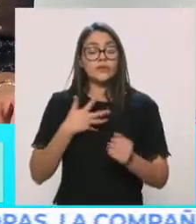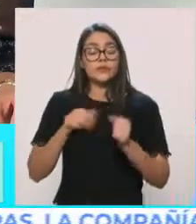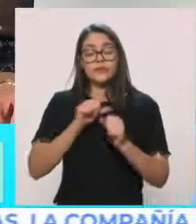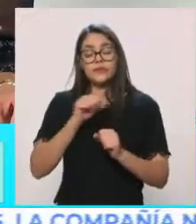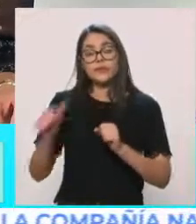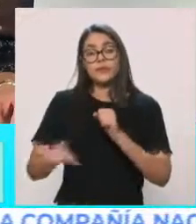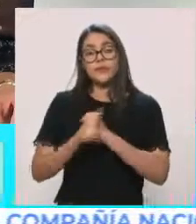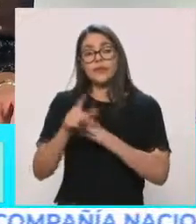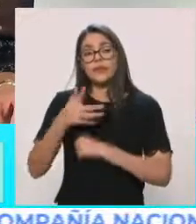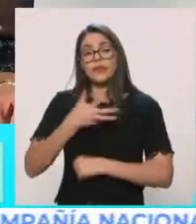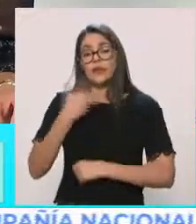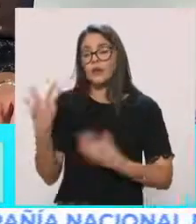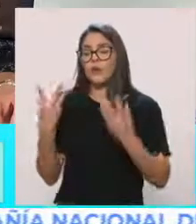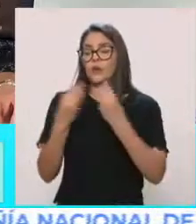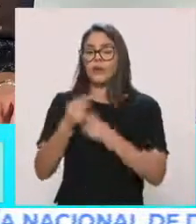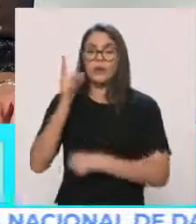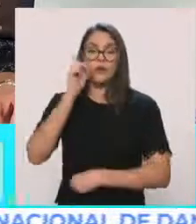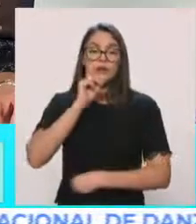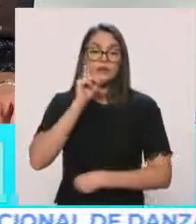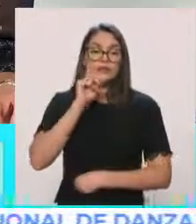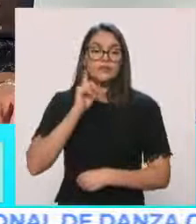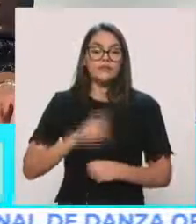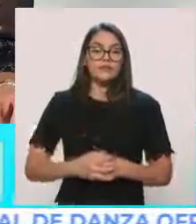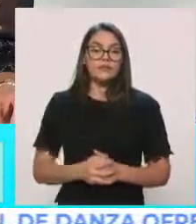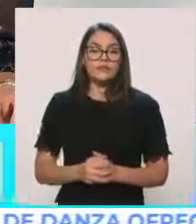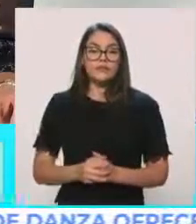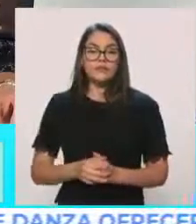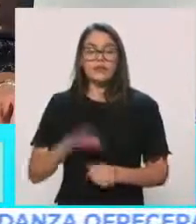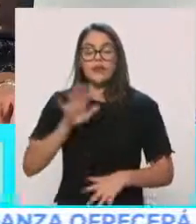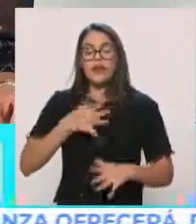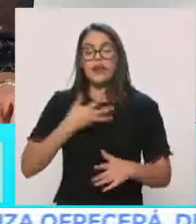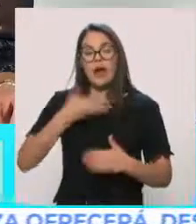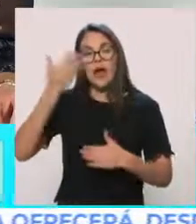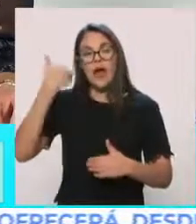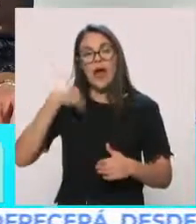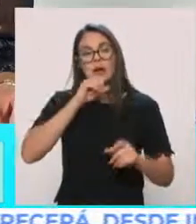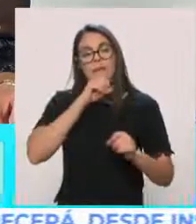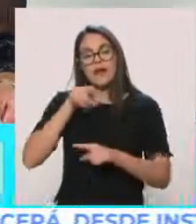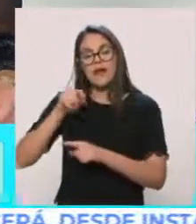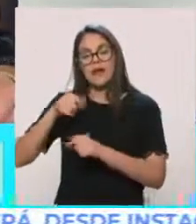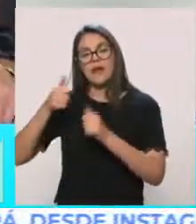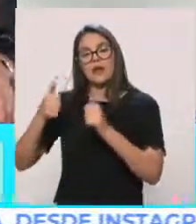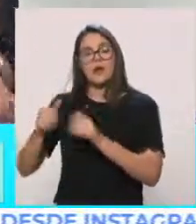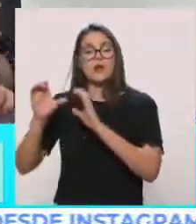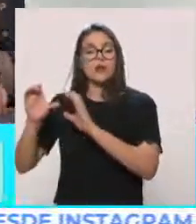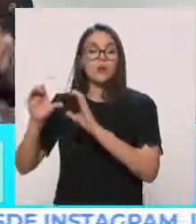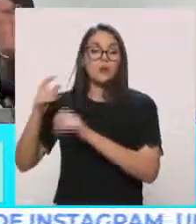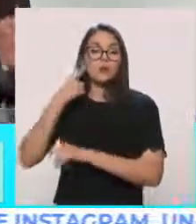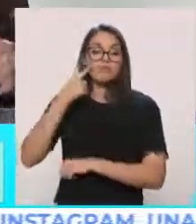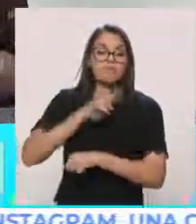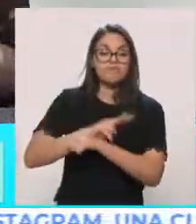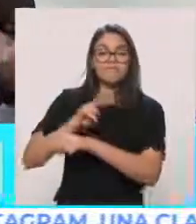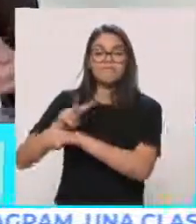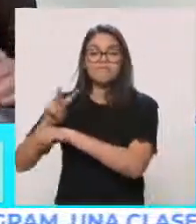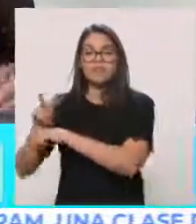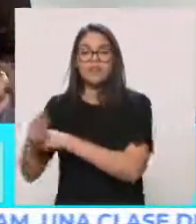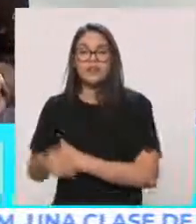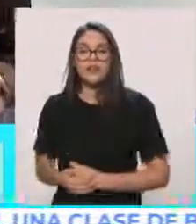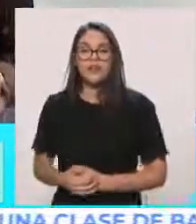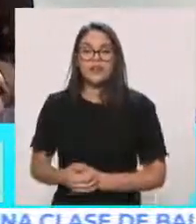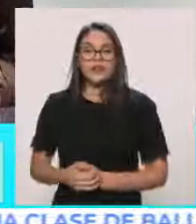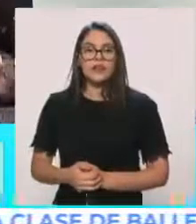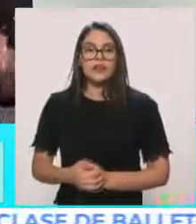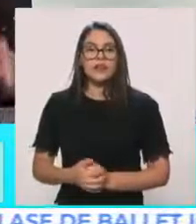están llevando con las mujeres que albergan o perpetuaron en este albergue. Como activista, pues tú estás muy bien empapada